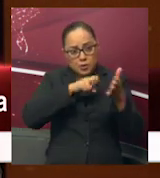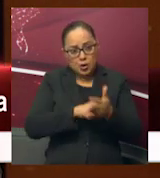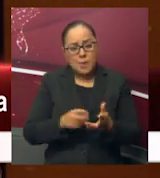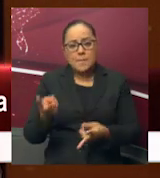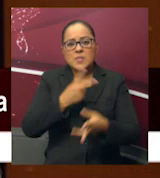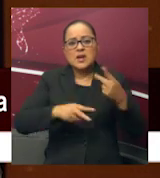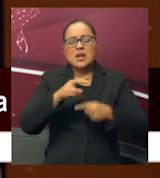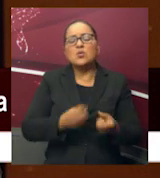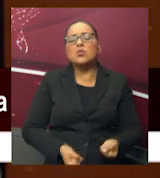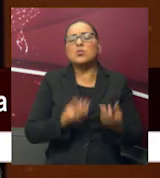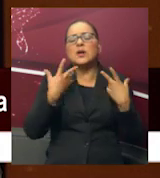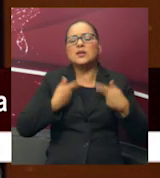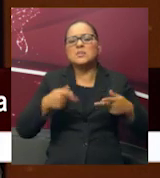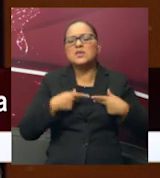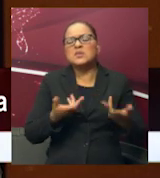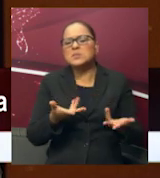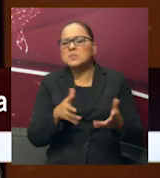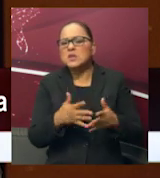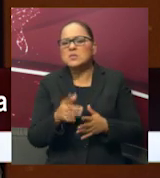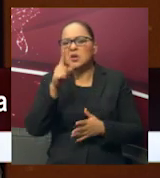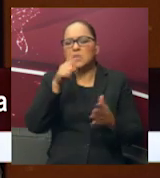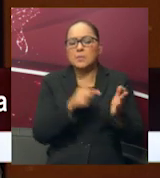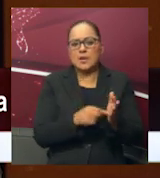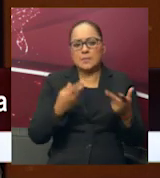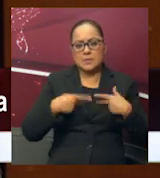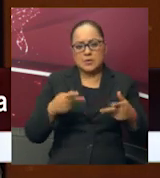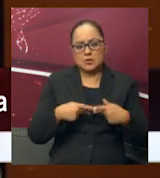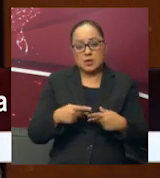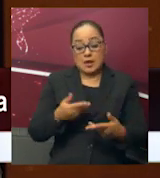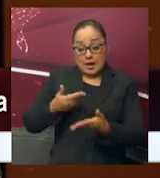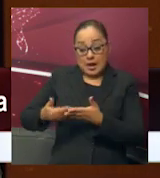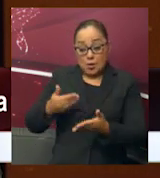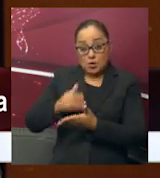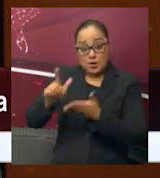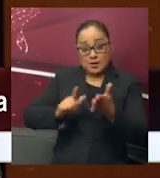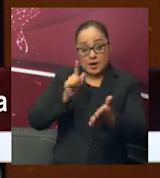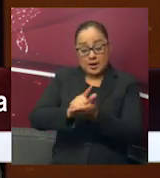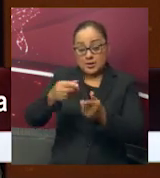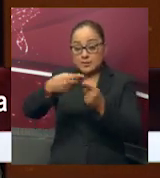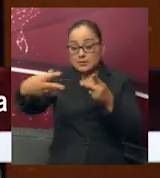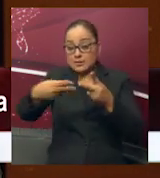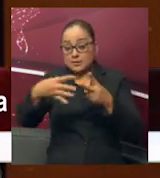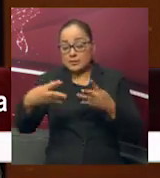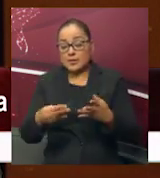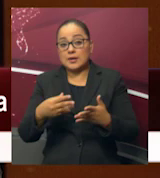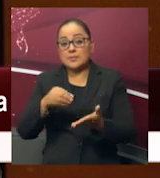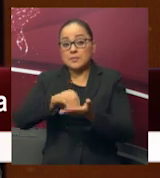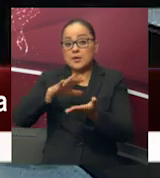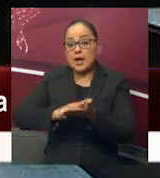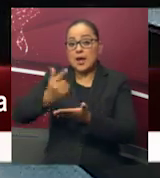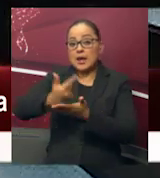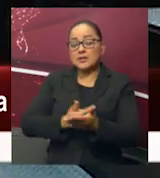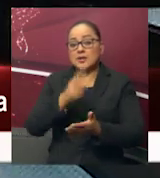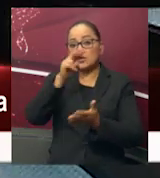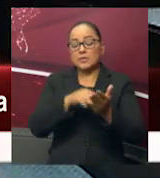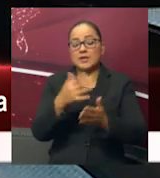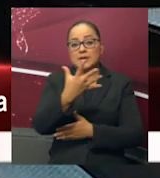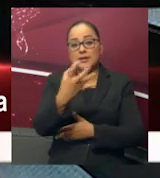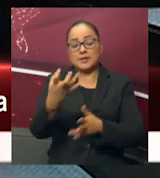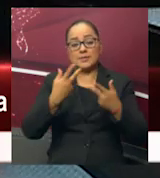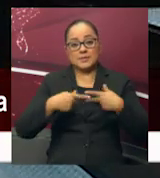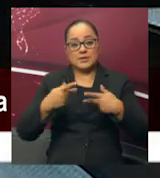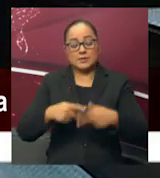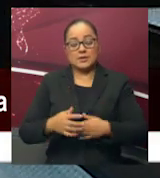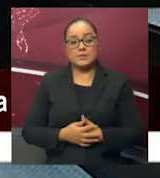se registraron cerca de 1,000 personas. Ahora rebasó, fue el doble. Al entrar en el espacio